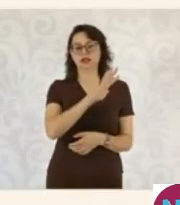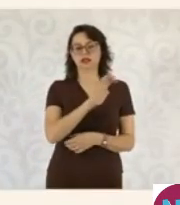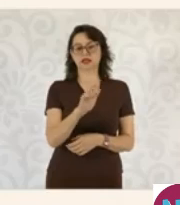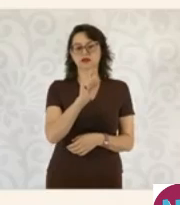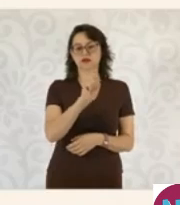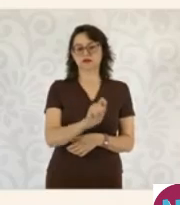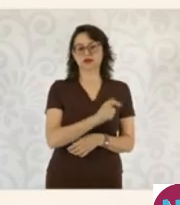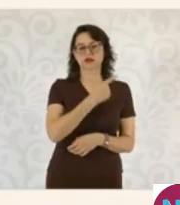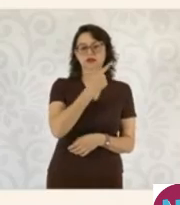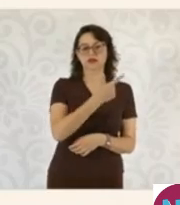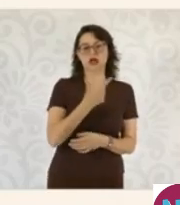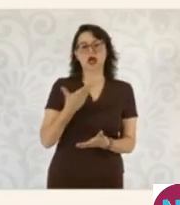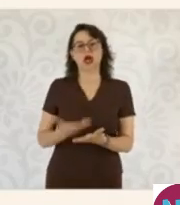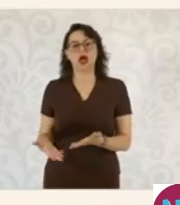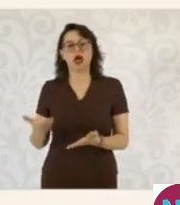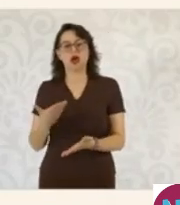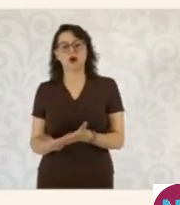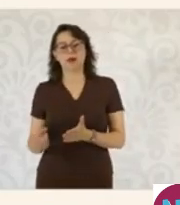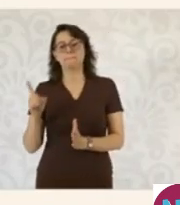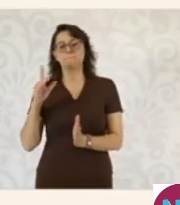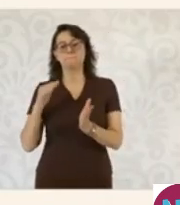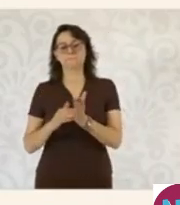7,527 casos, ahora tenemos